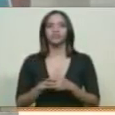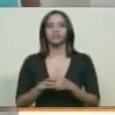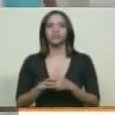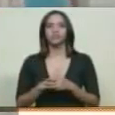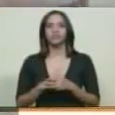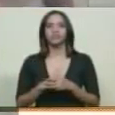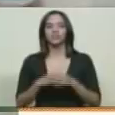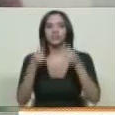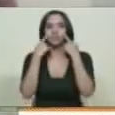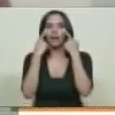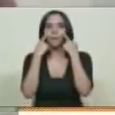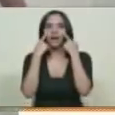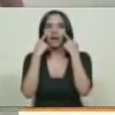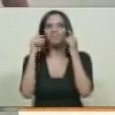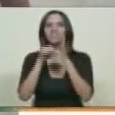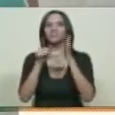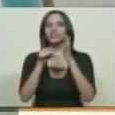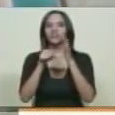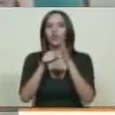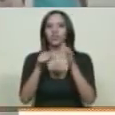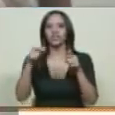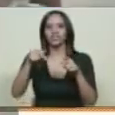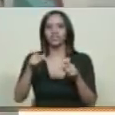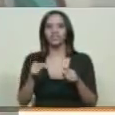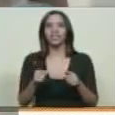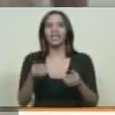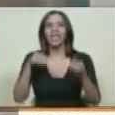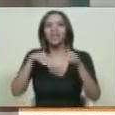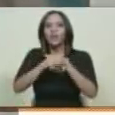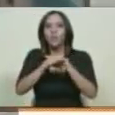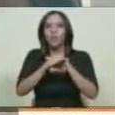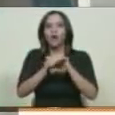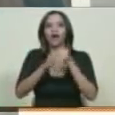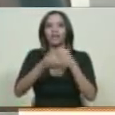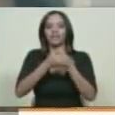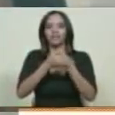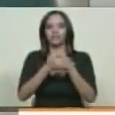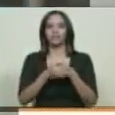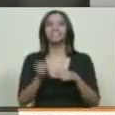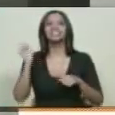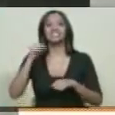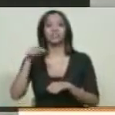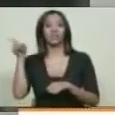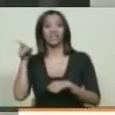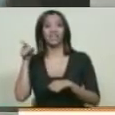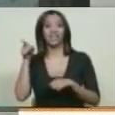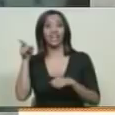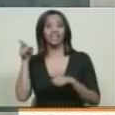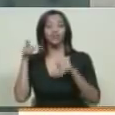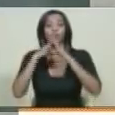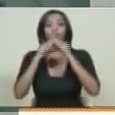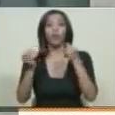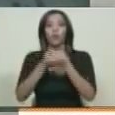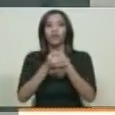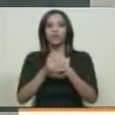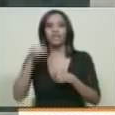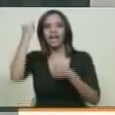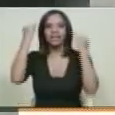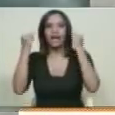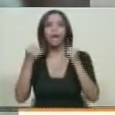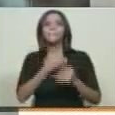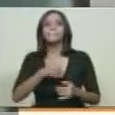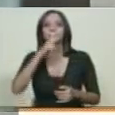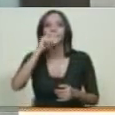tablones. Okay. Vamos a ver dónde tienen que hacer ahorita en este momento en el depósito. Sí, porque ellos todo lo acaparan. Okay. Y la idea no es acaparamiento, porque el presidente